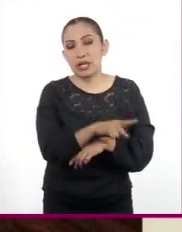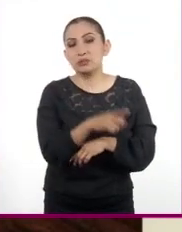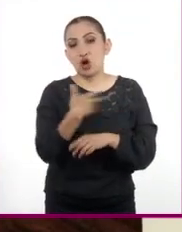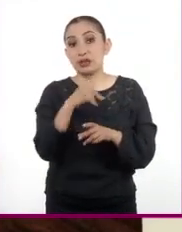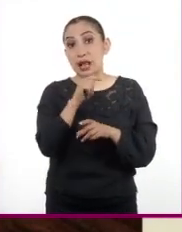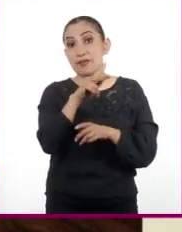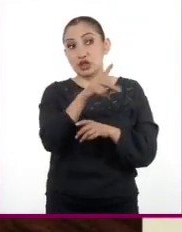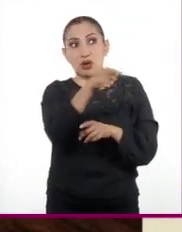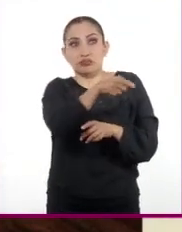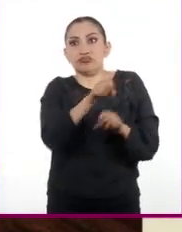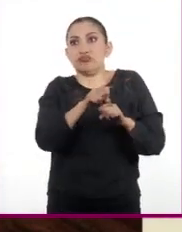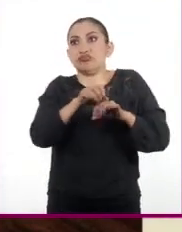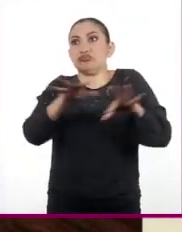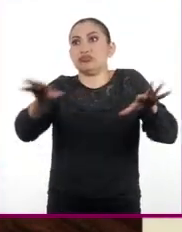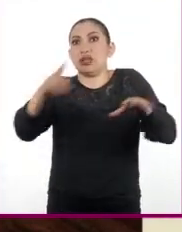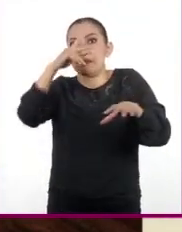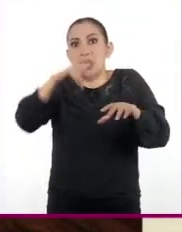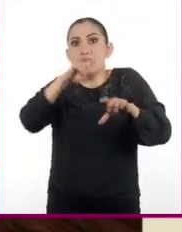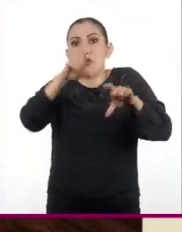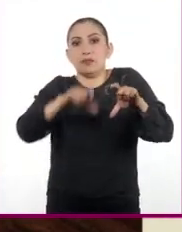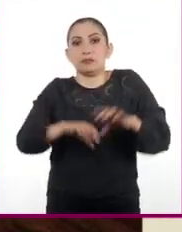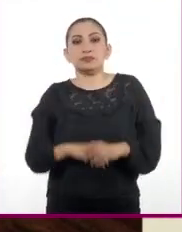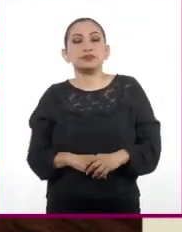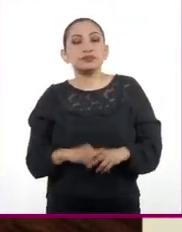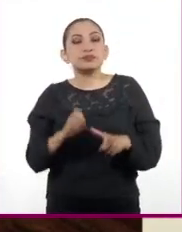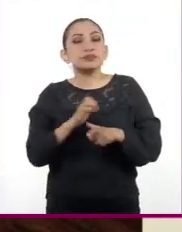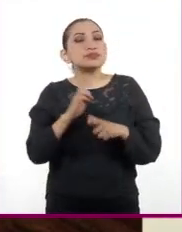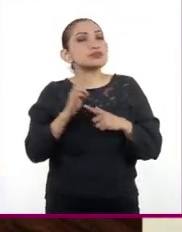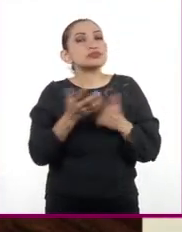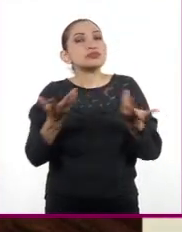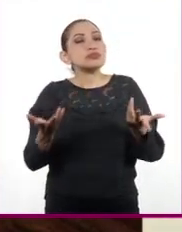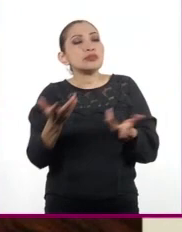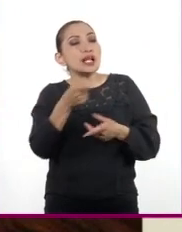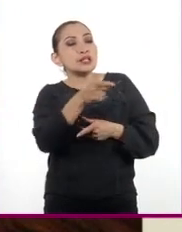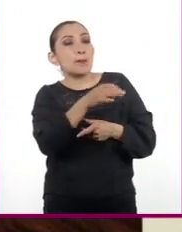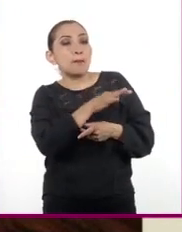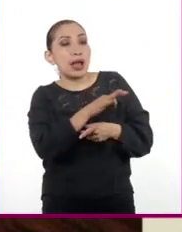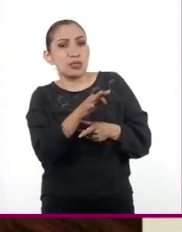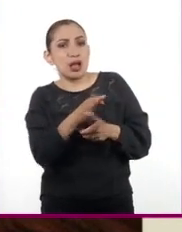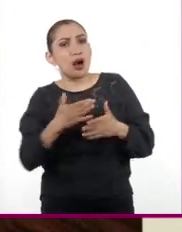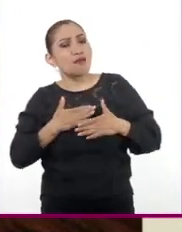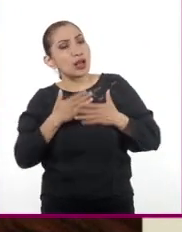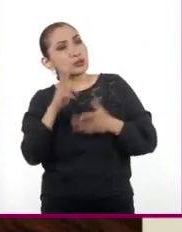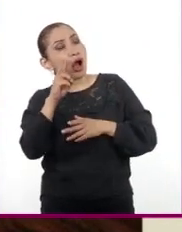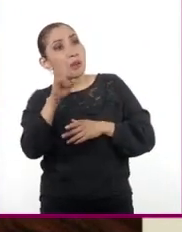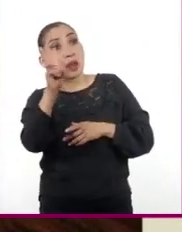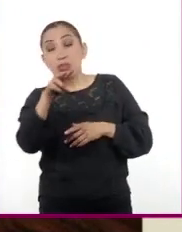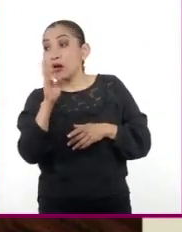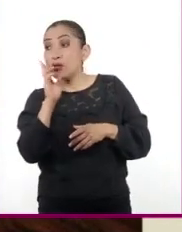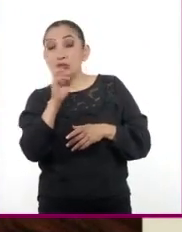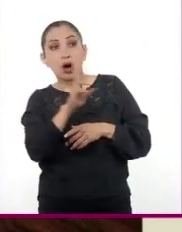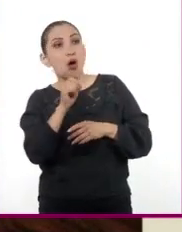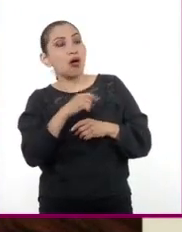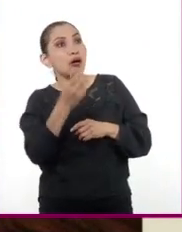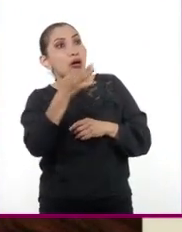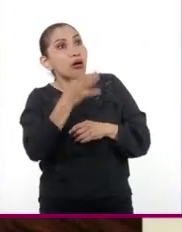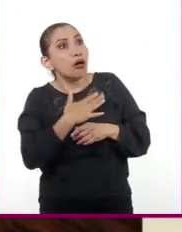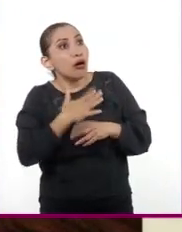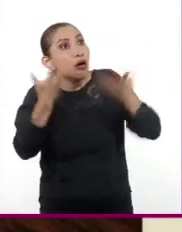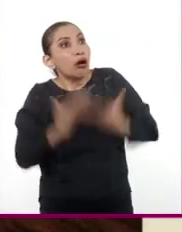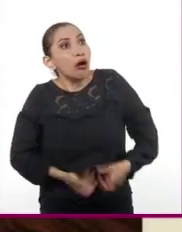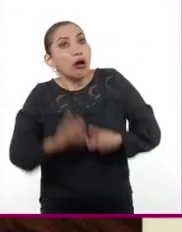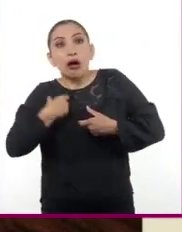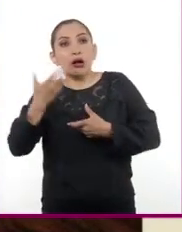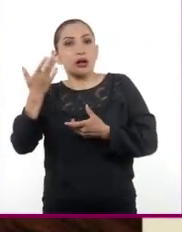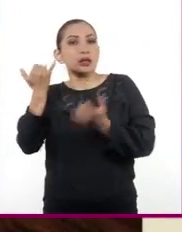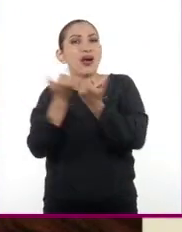con las televisoras, por ejemplo, a nivel nacional. Entonces, ¿qué pueden generar? Pueden generar confianza o pueden generar pánico, como en aquel